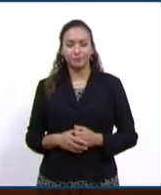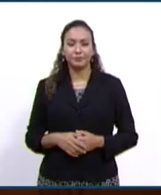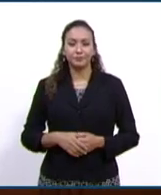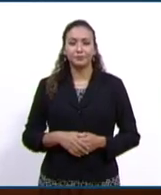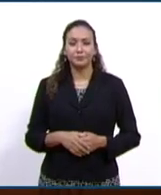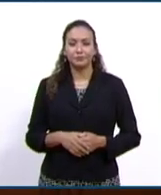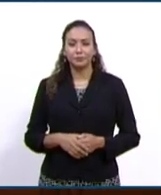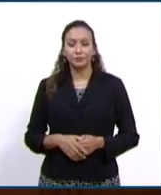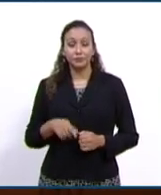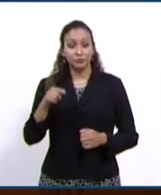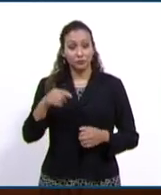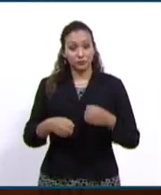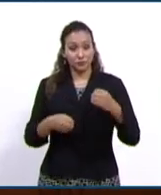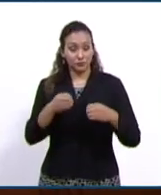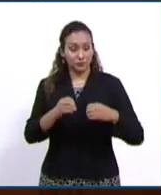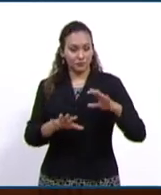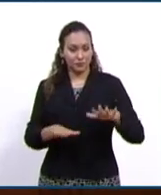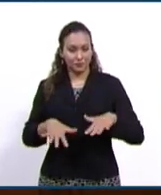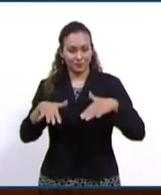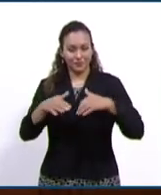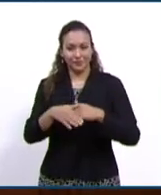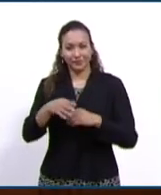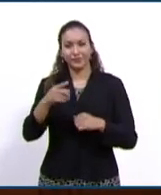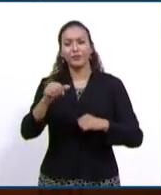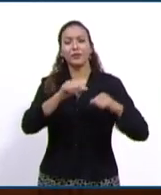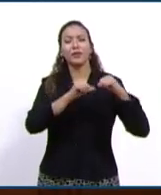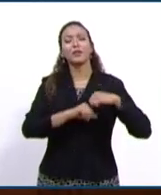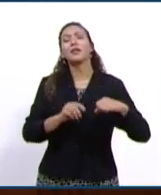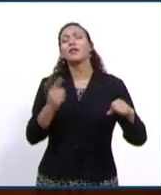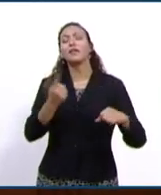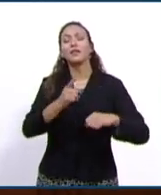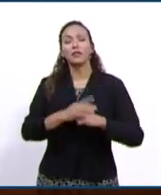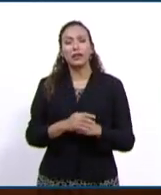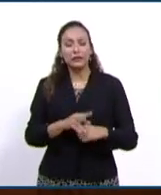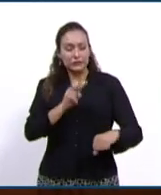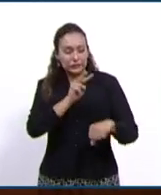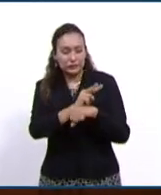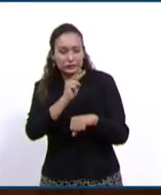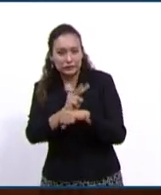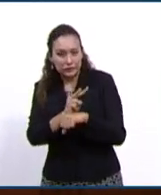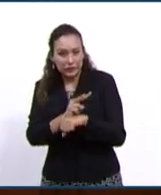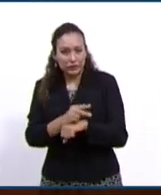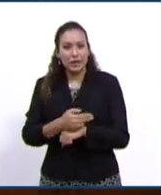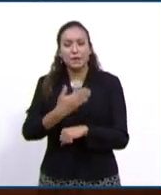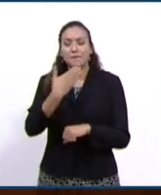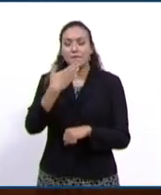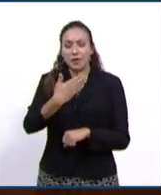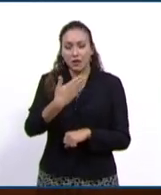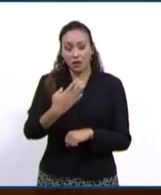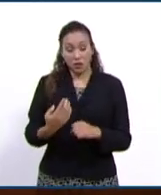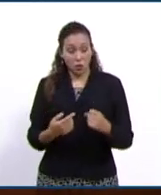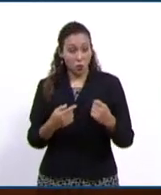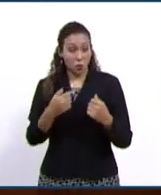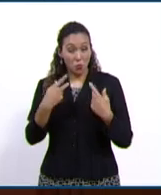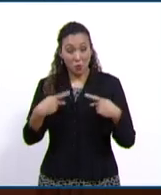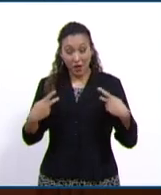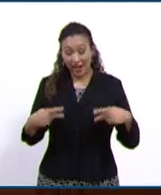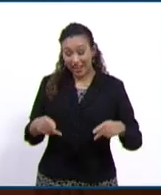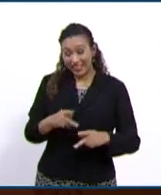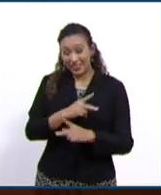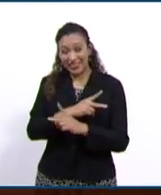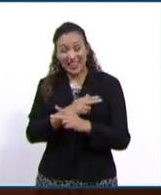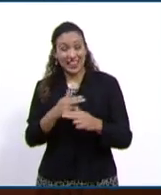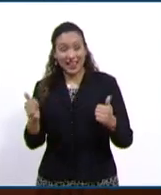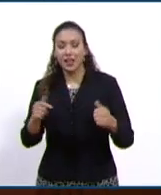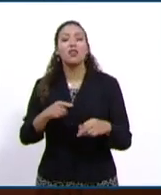Federal corresponde la delicada tarea de velar y de garantizar que ninguna persona ni interés